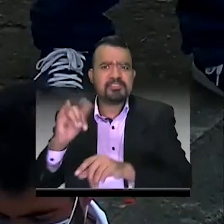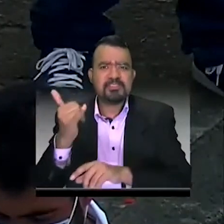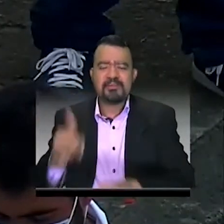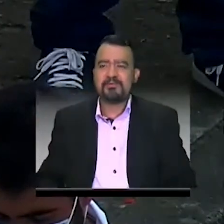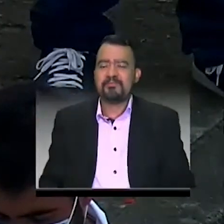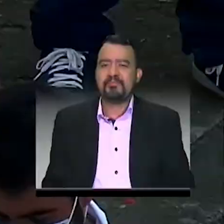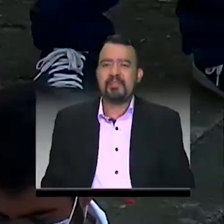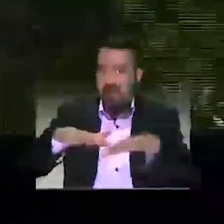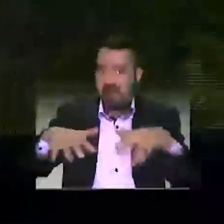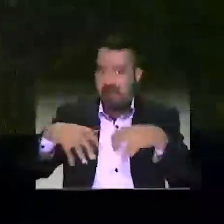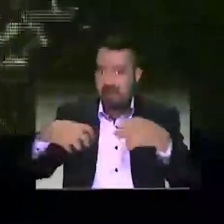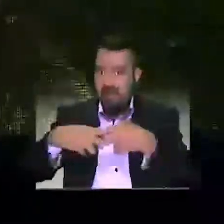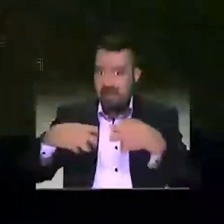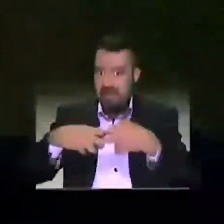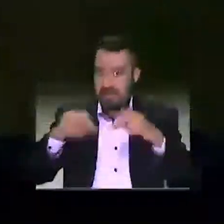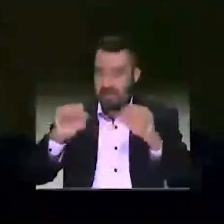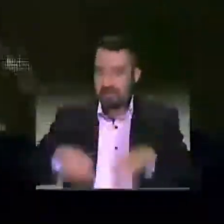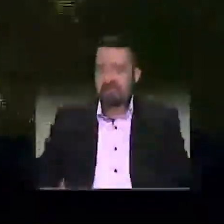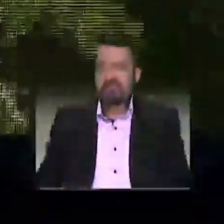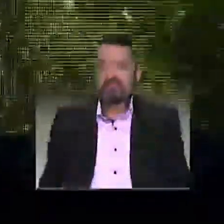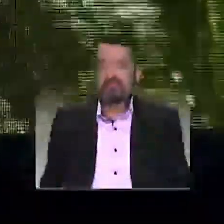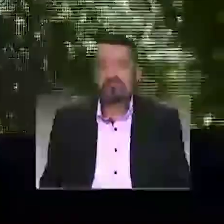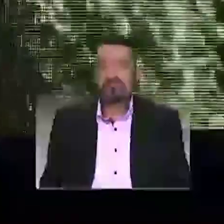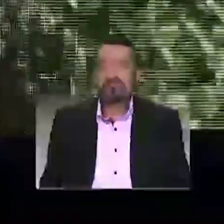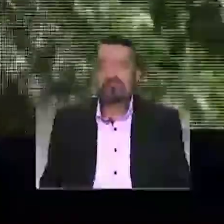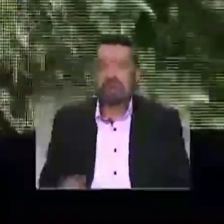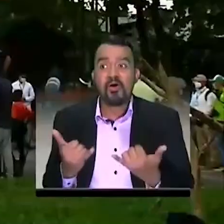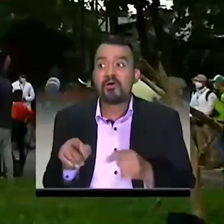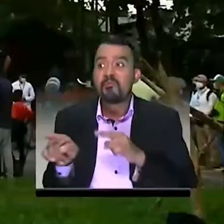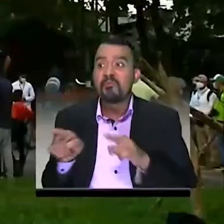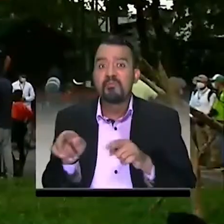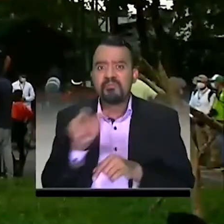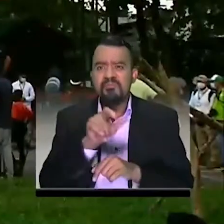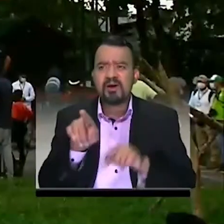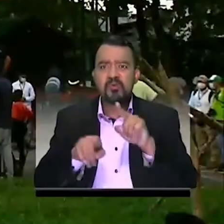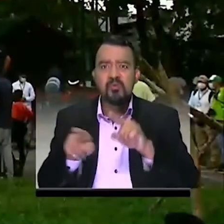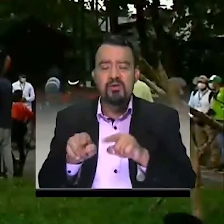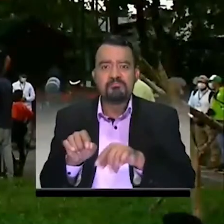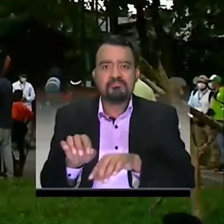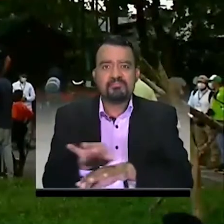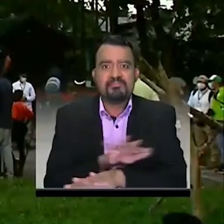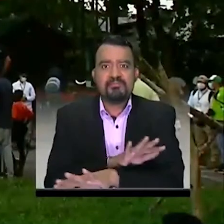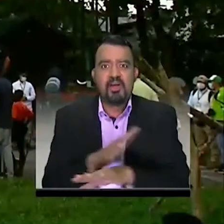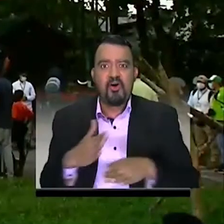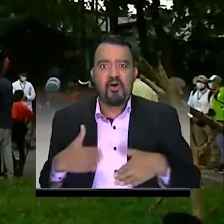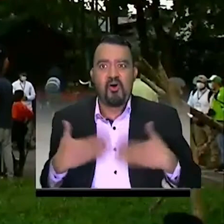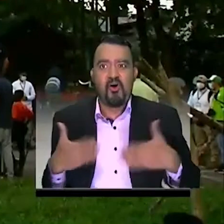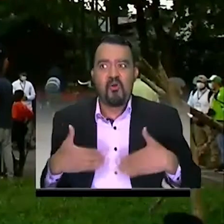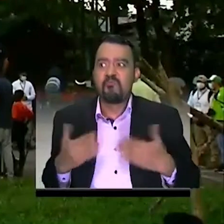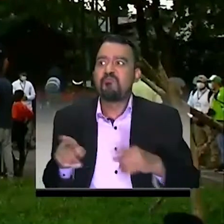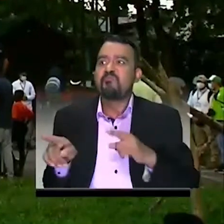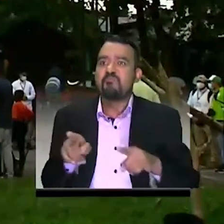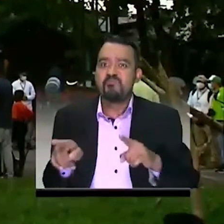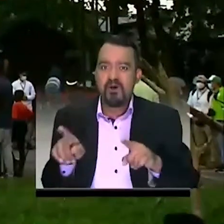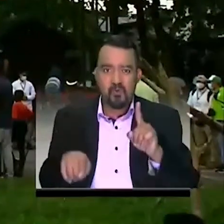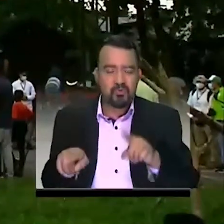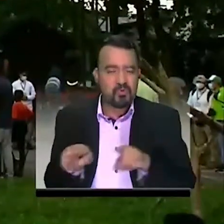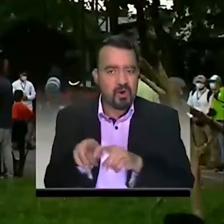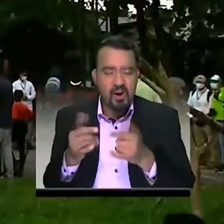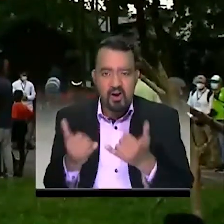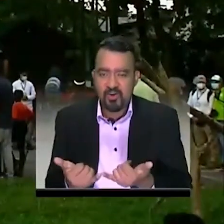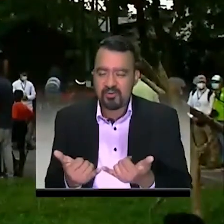era imposible, para muchos, para usted fue posible. Y emocionado porque es un sueño hecho realidad.